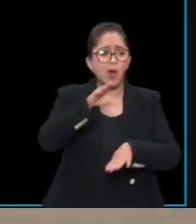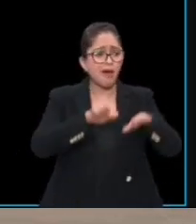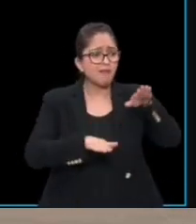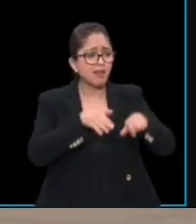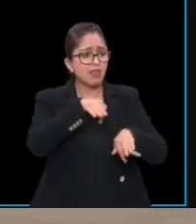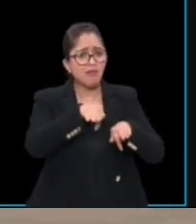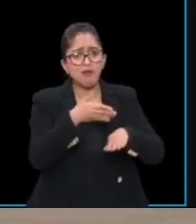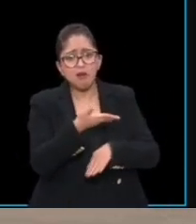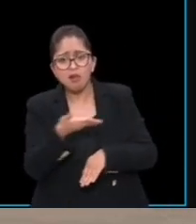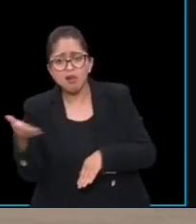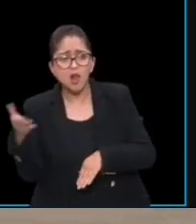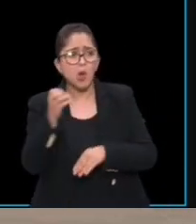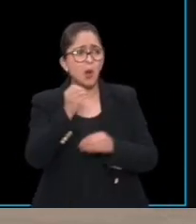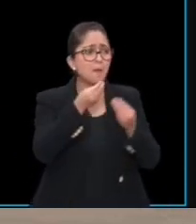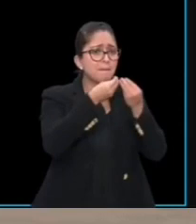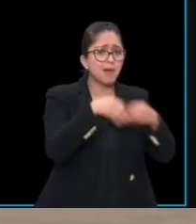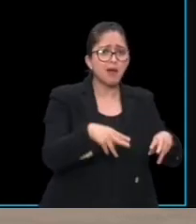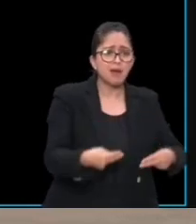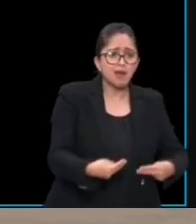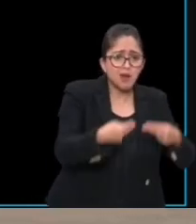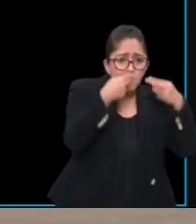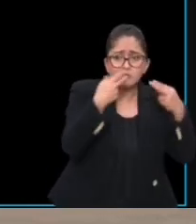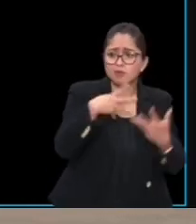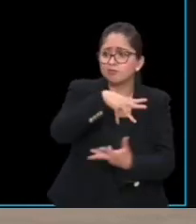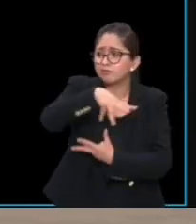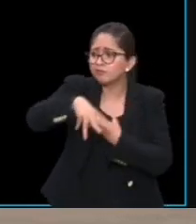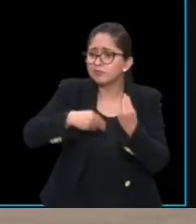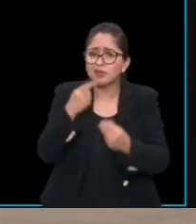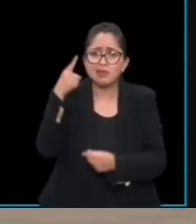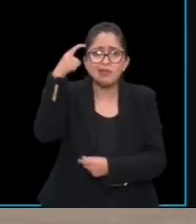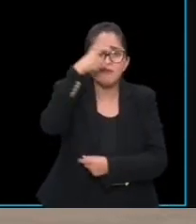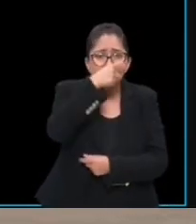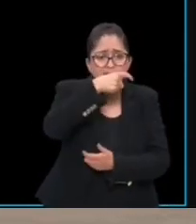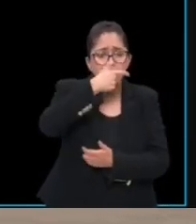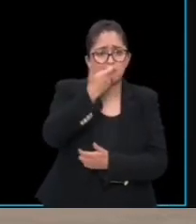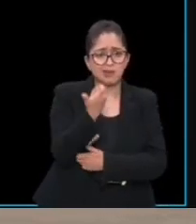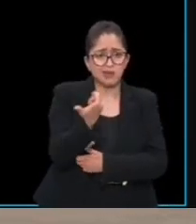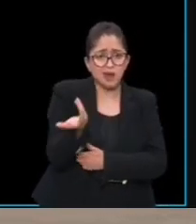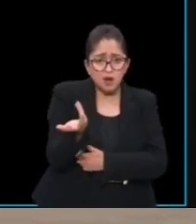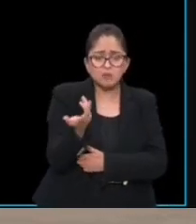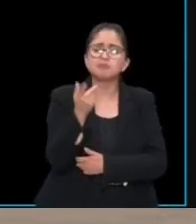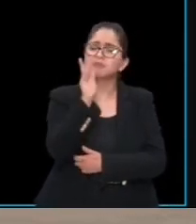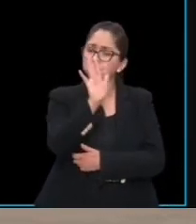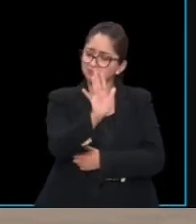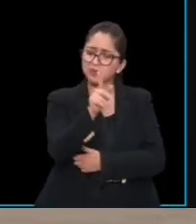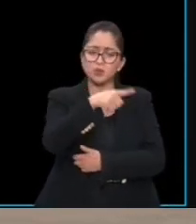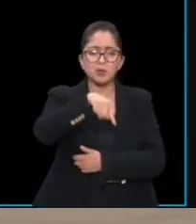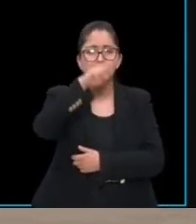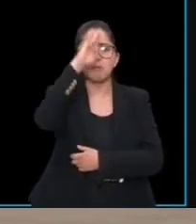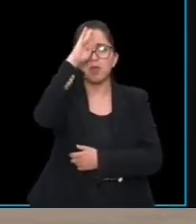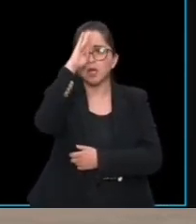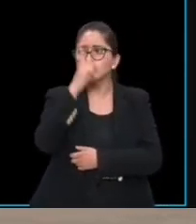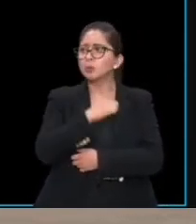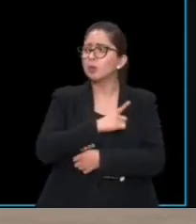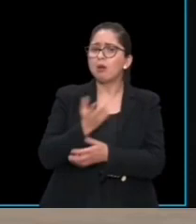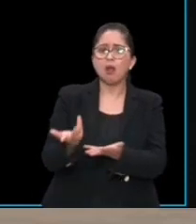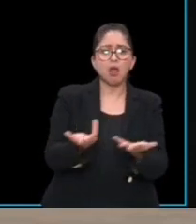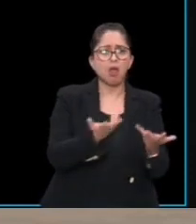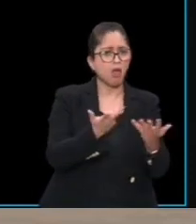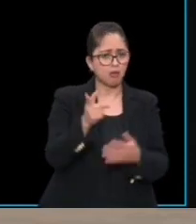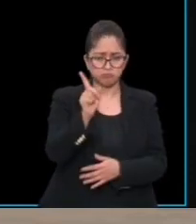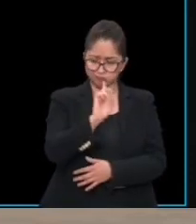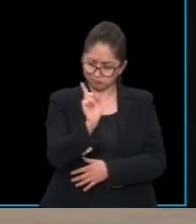han perdido sus negocios o que están perdiendo sus posibilidades económicas frente a esto. Pero decirles a todos ellos que no están solos, que nosotros